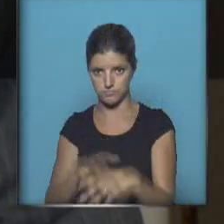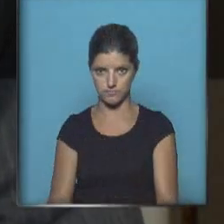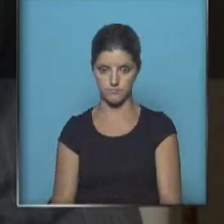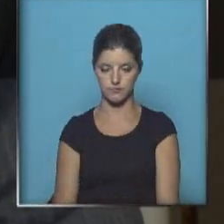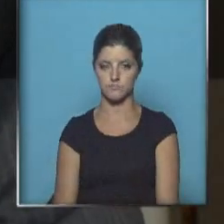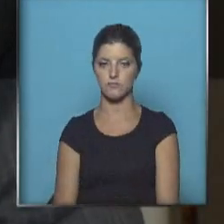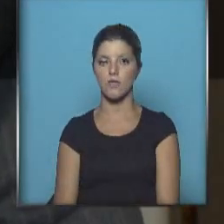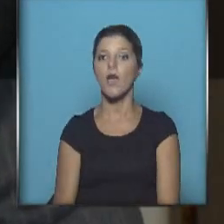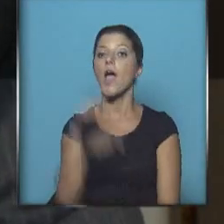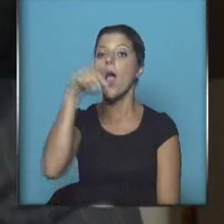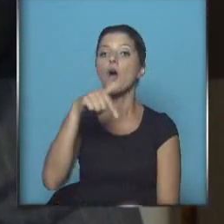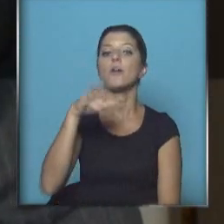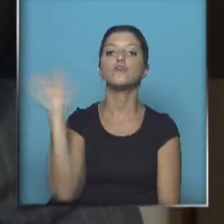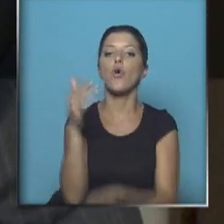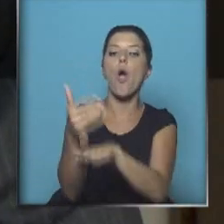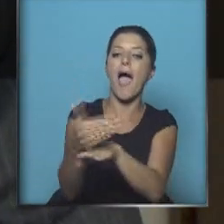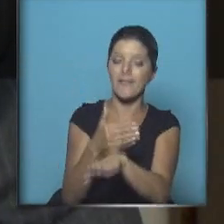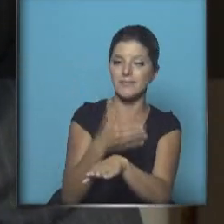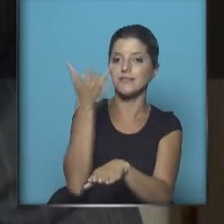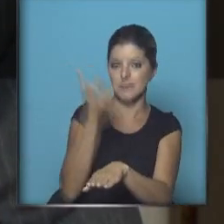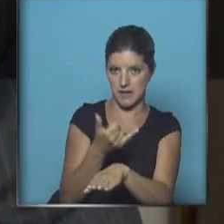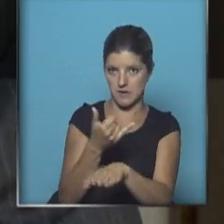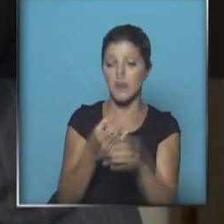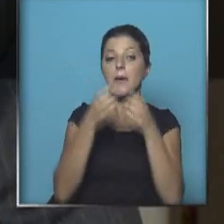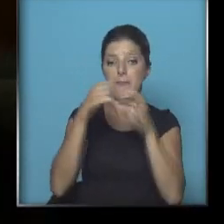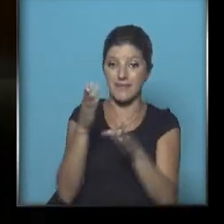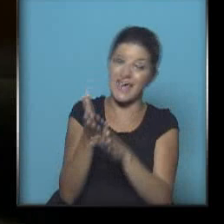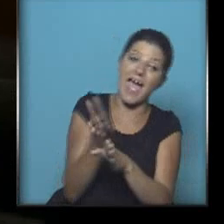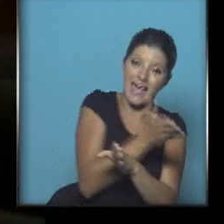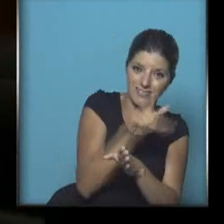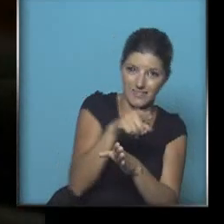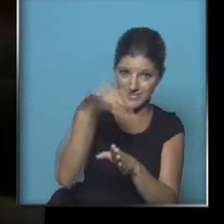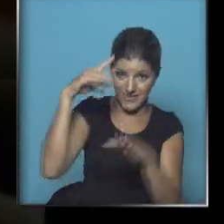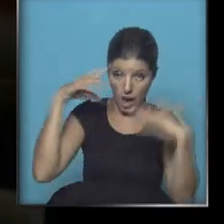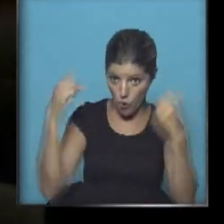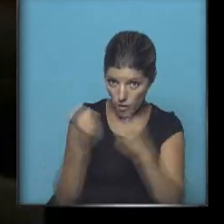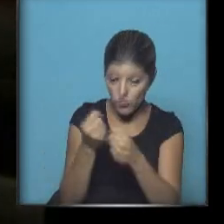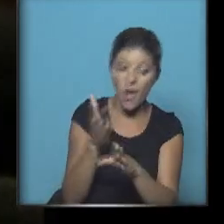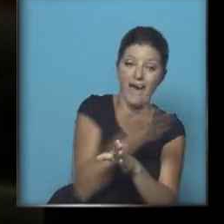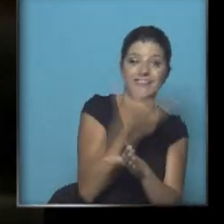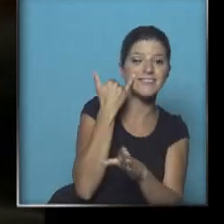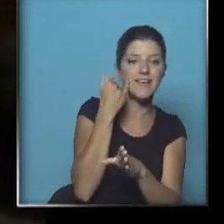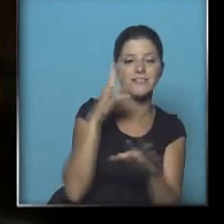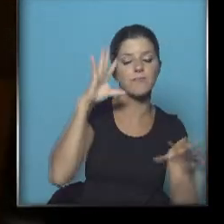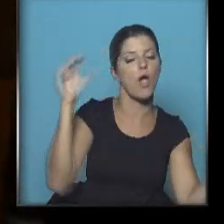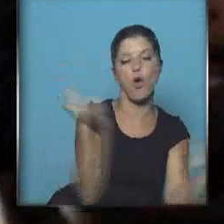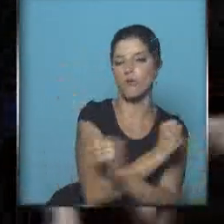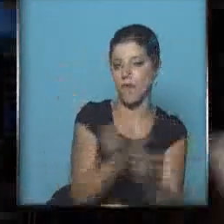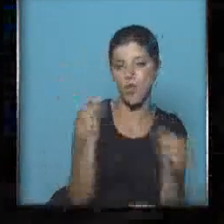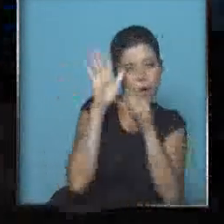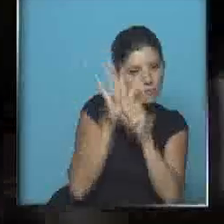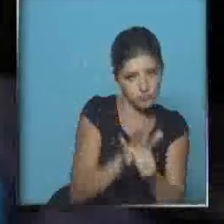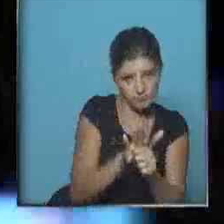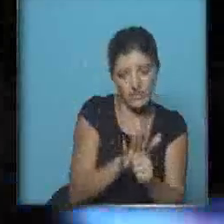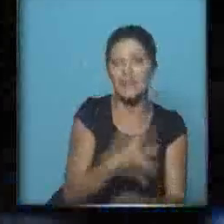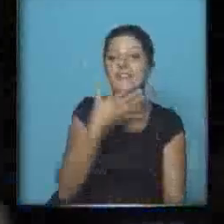tenemos todo un antes que empieza. Antes que se firme el memo, ya estaba acordada la impunidad. Decidió